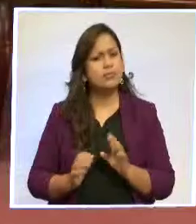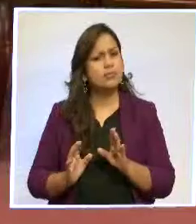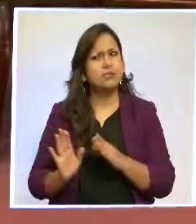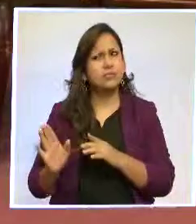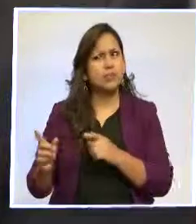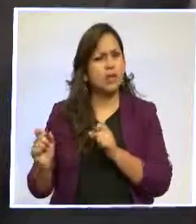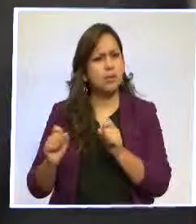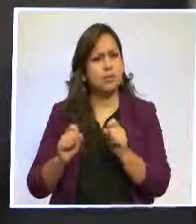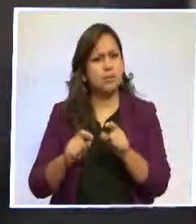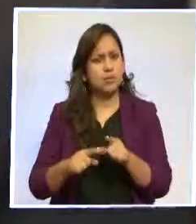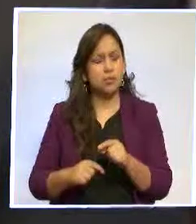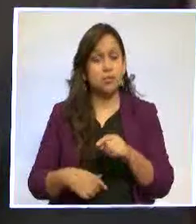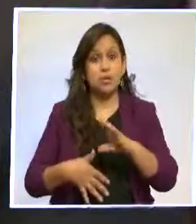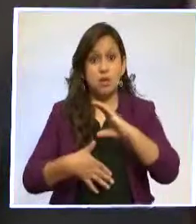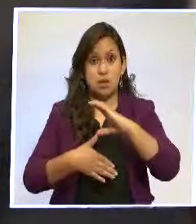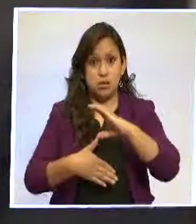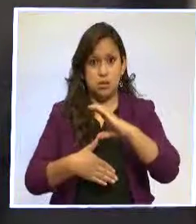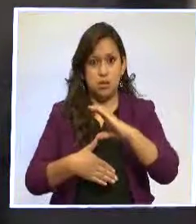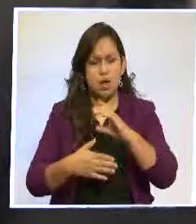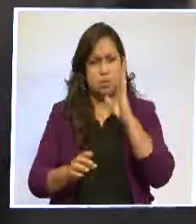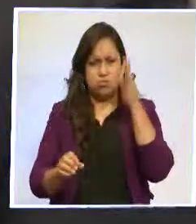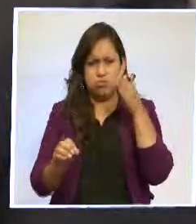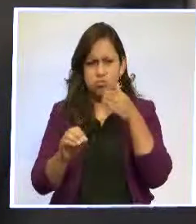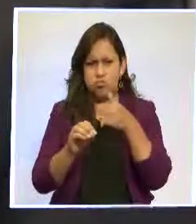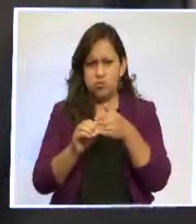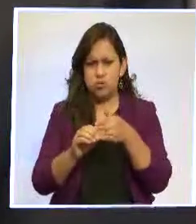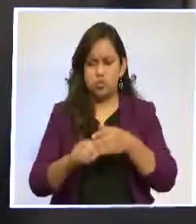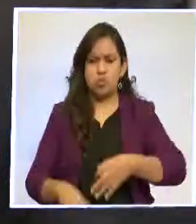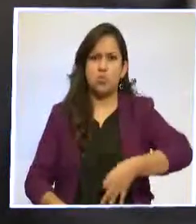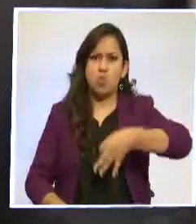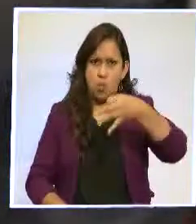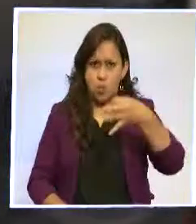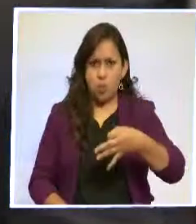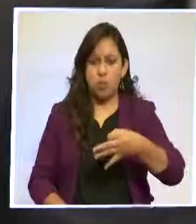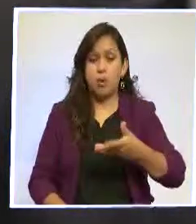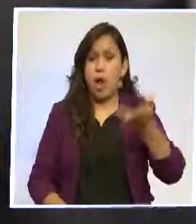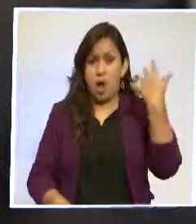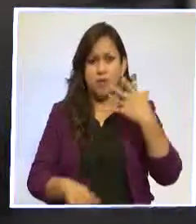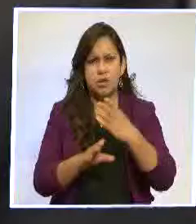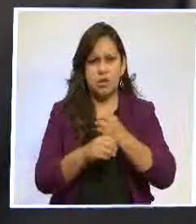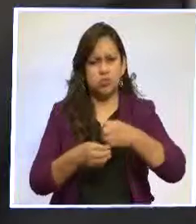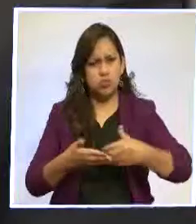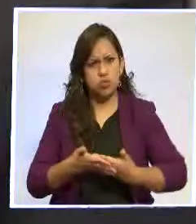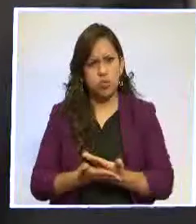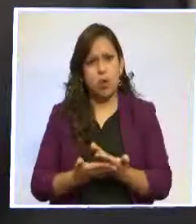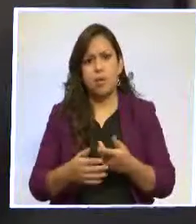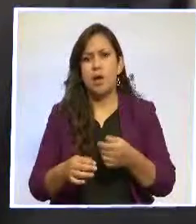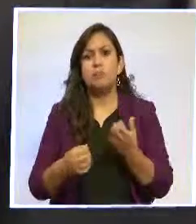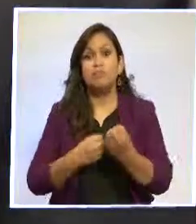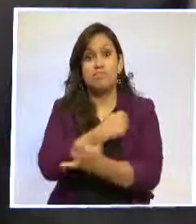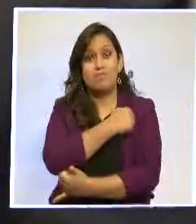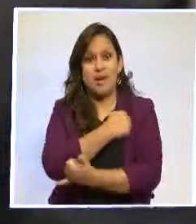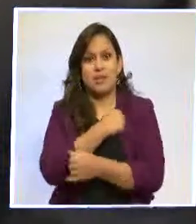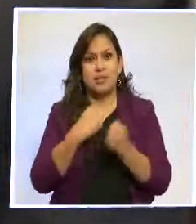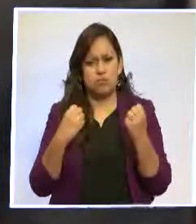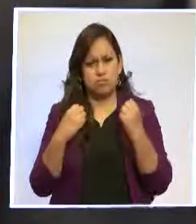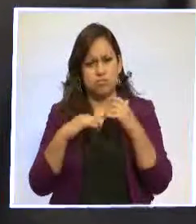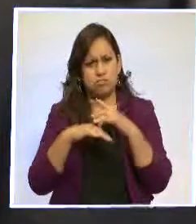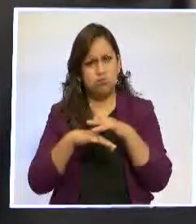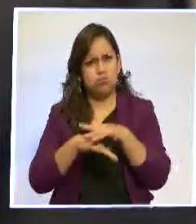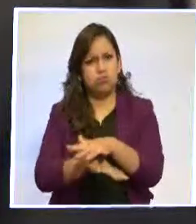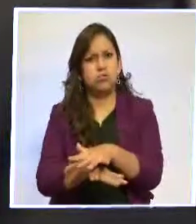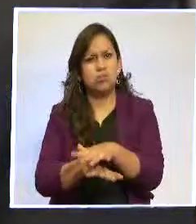la pregunta, ¿la CELAC ha cumplido con los propósitos para los cuales fue creada? Es decir, articular una verdadera integración regional que tal